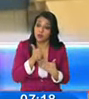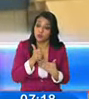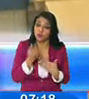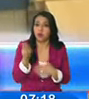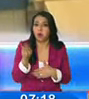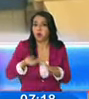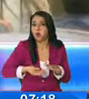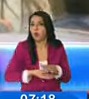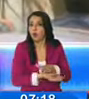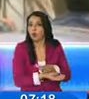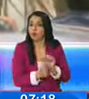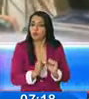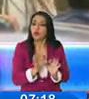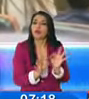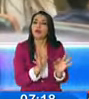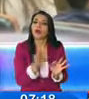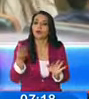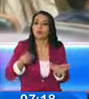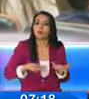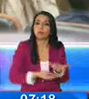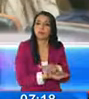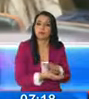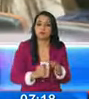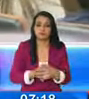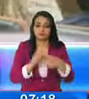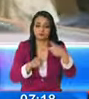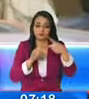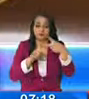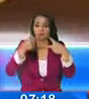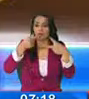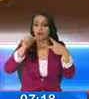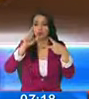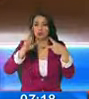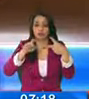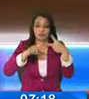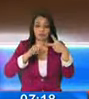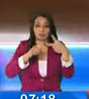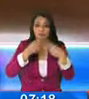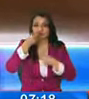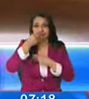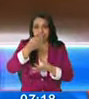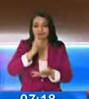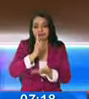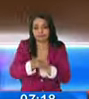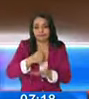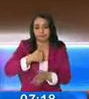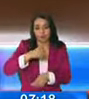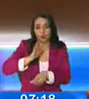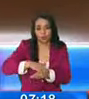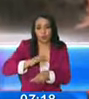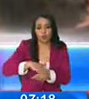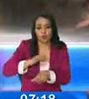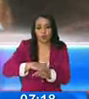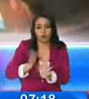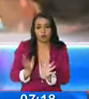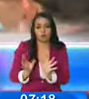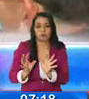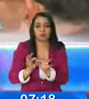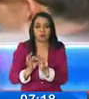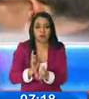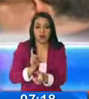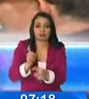carácter económico. Por su parte, Gustavo Machud confesó que es culpable de haberse asociado ilícitamente y